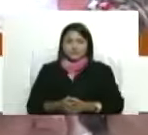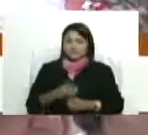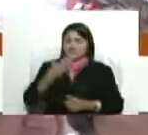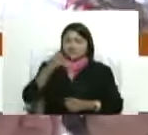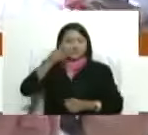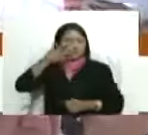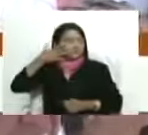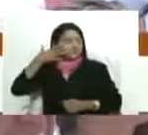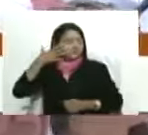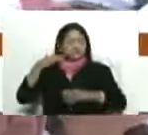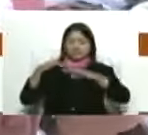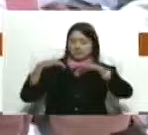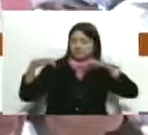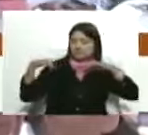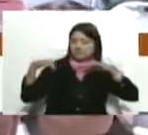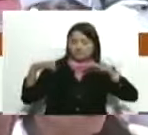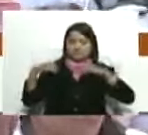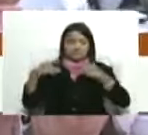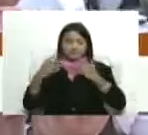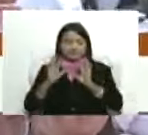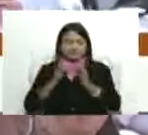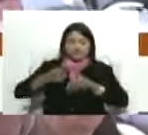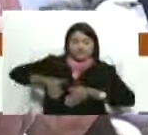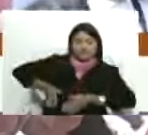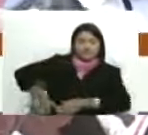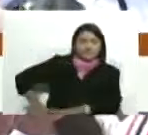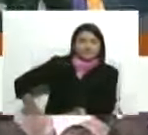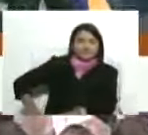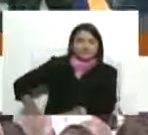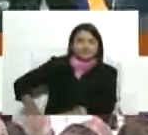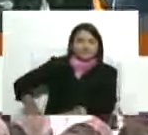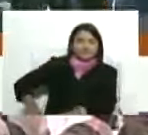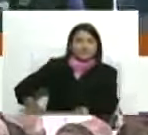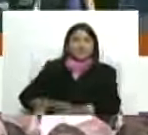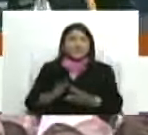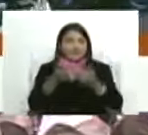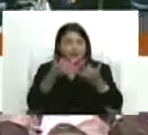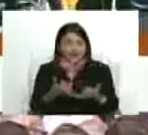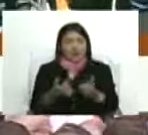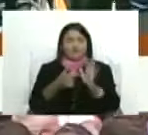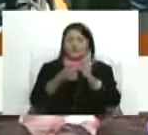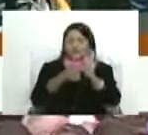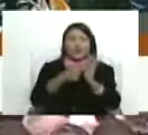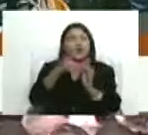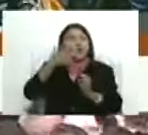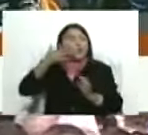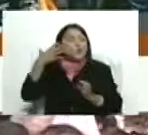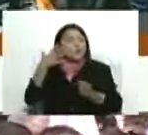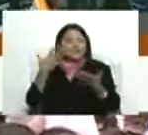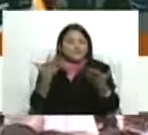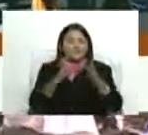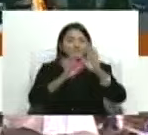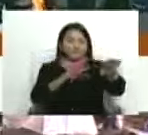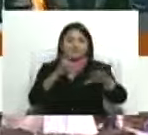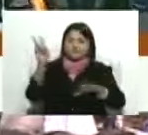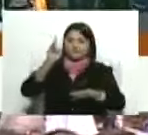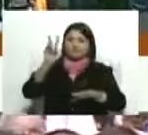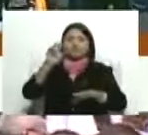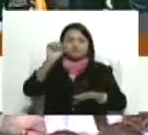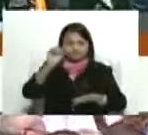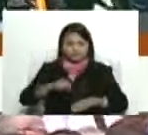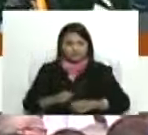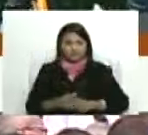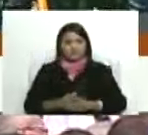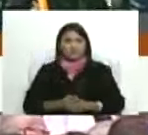comandante Bat el orgullo que sentimos de haber defendido a la patria ha llegado la hora